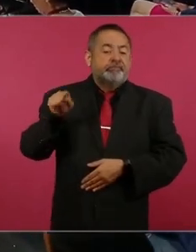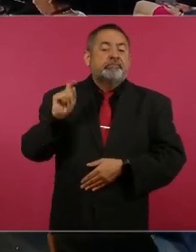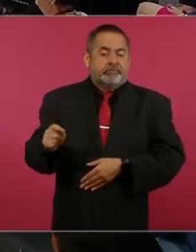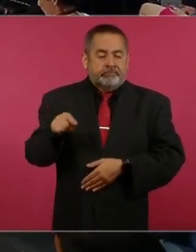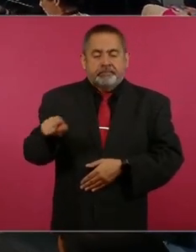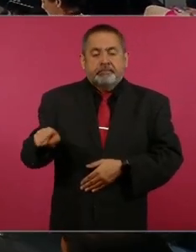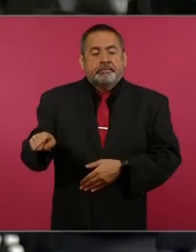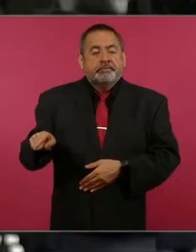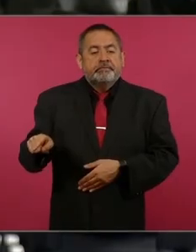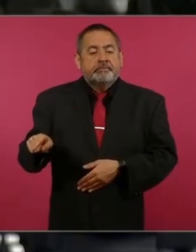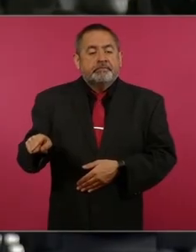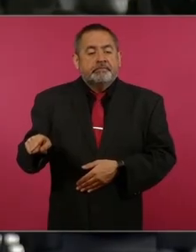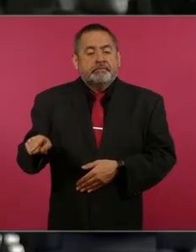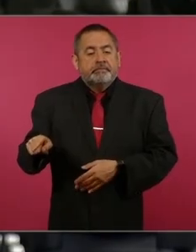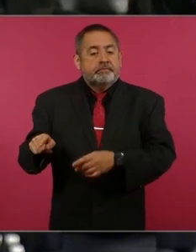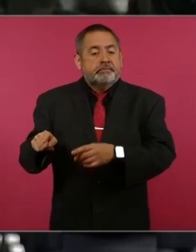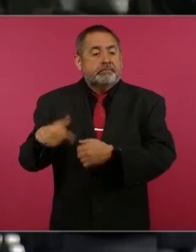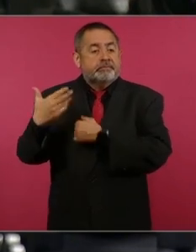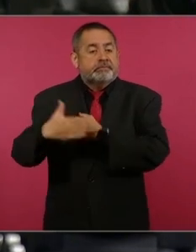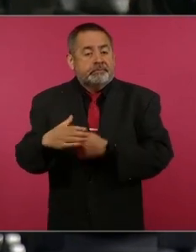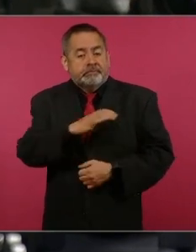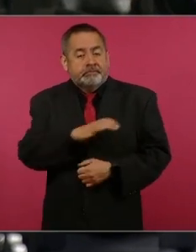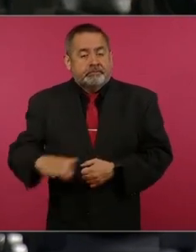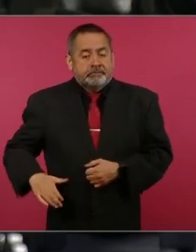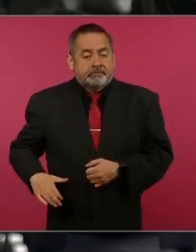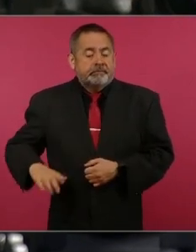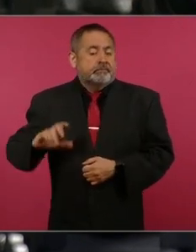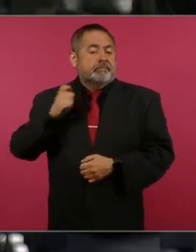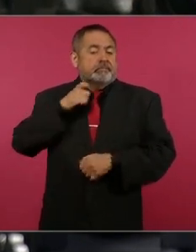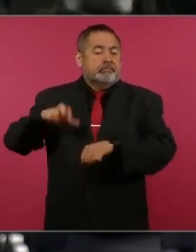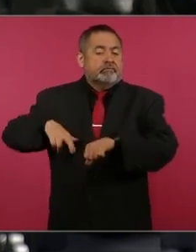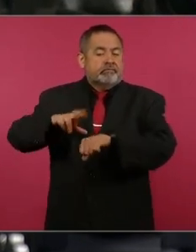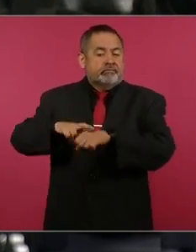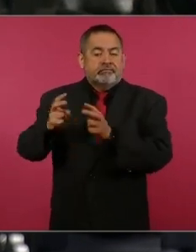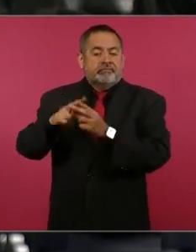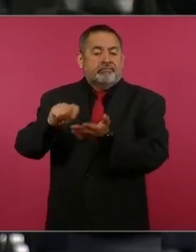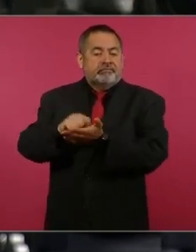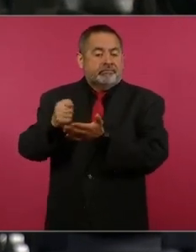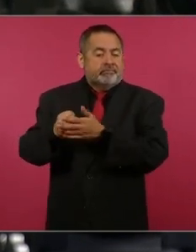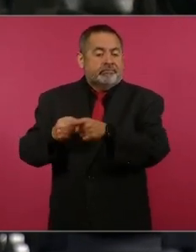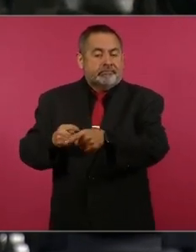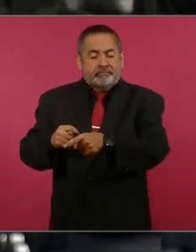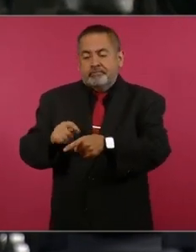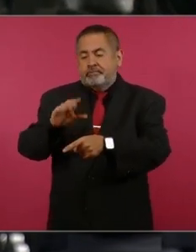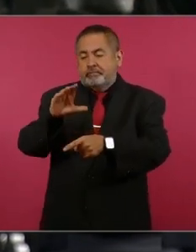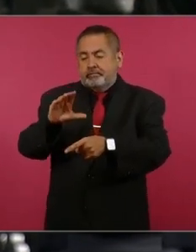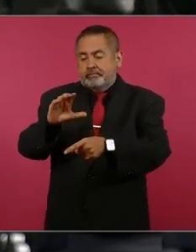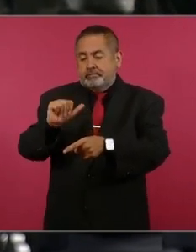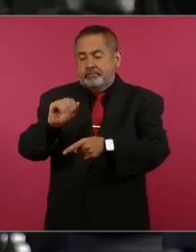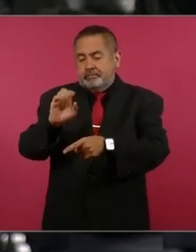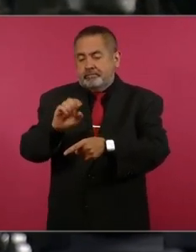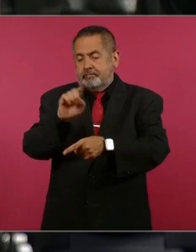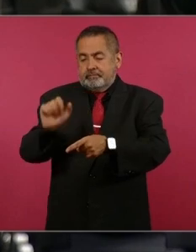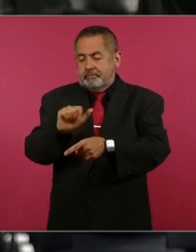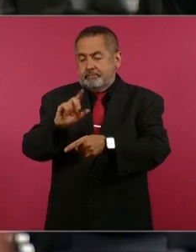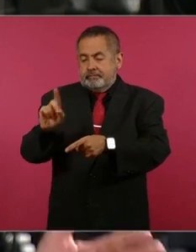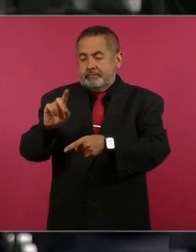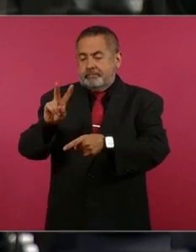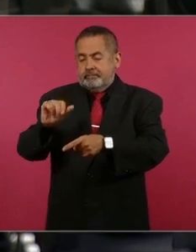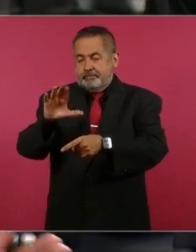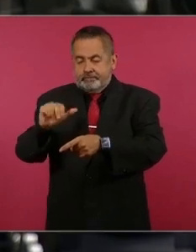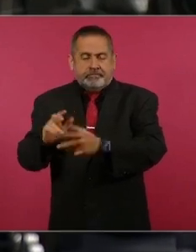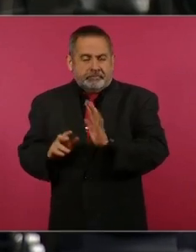la candidatura del exgobernador de Tamaulipas, Cabeza de Vaca. He sabido